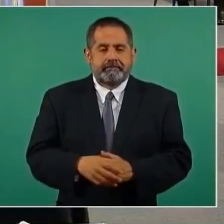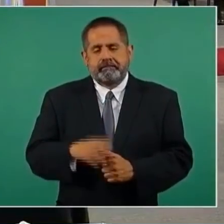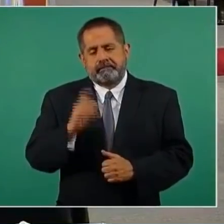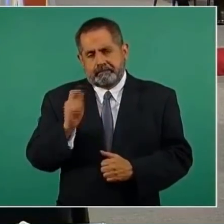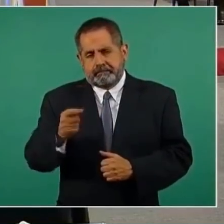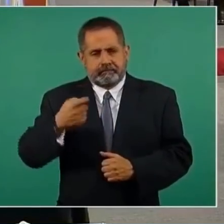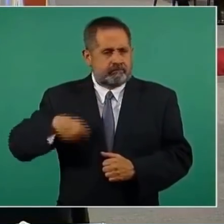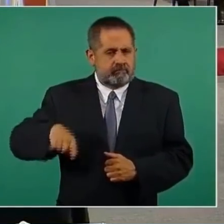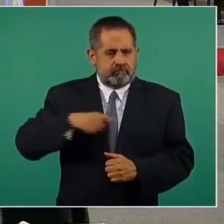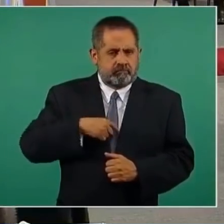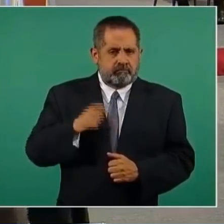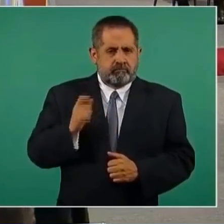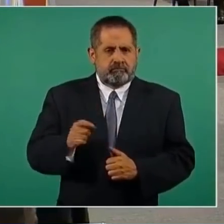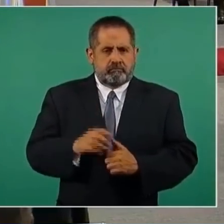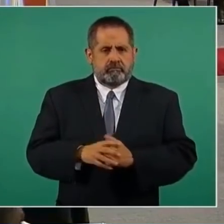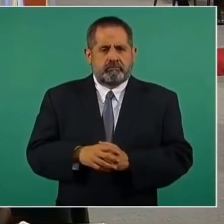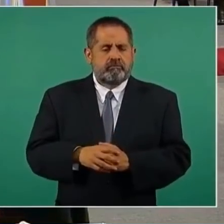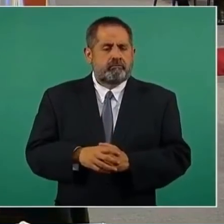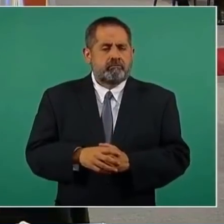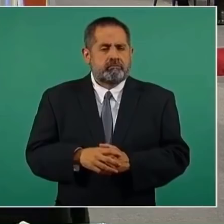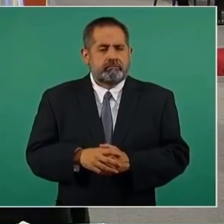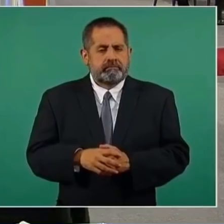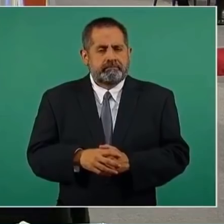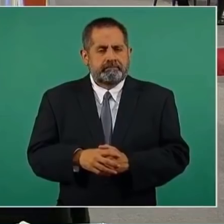Nosotros no